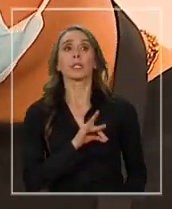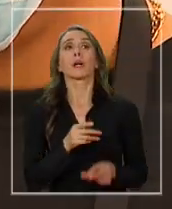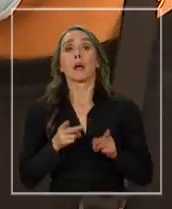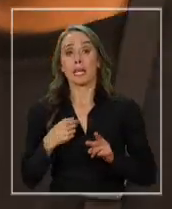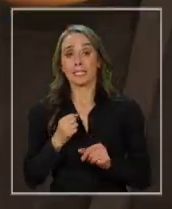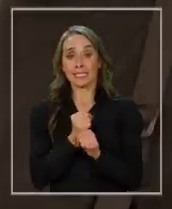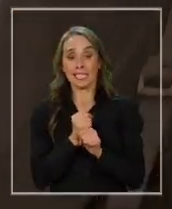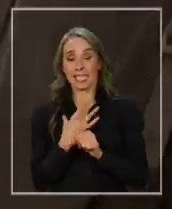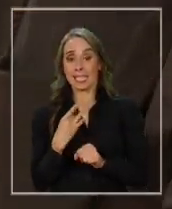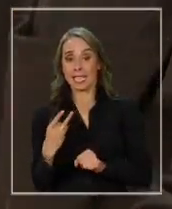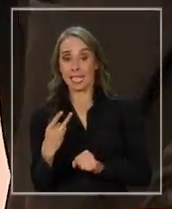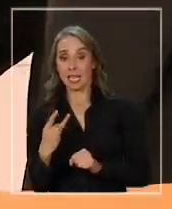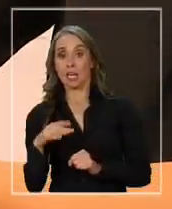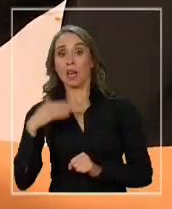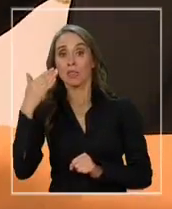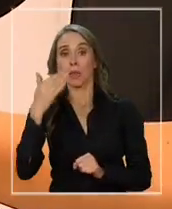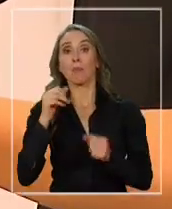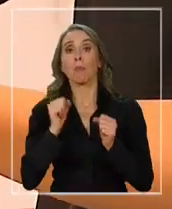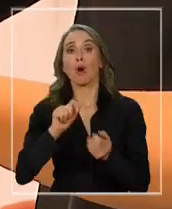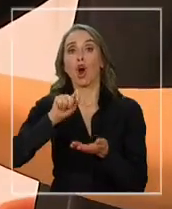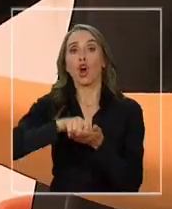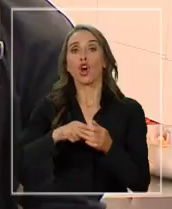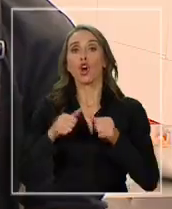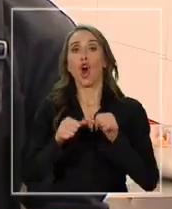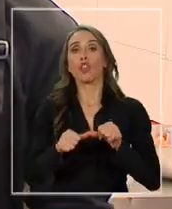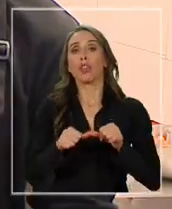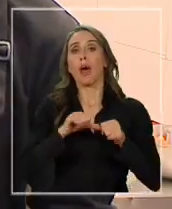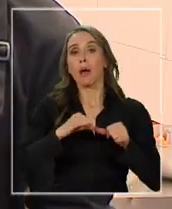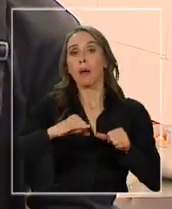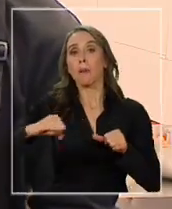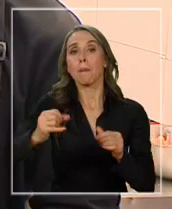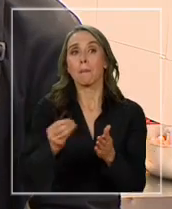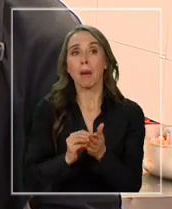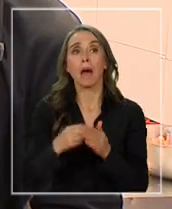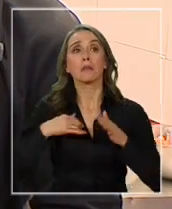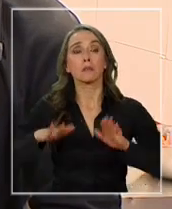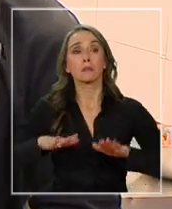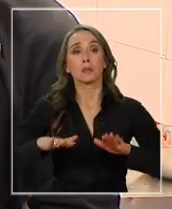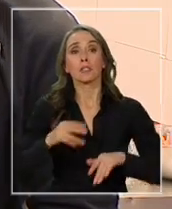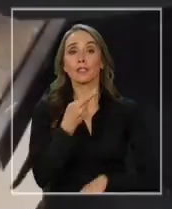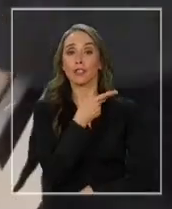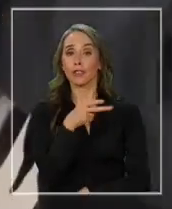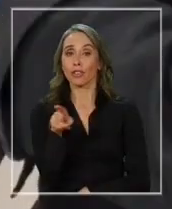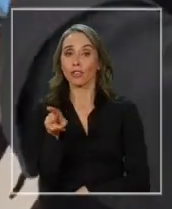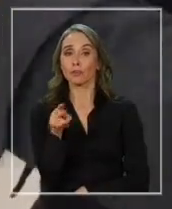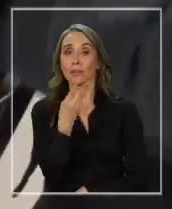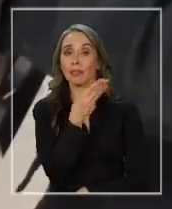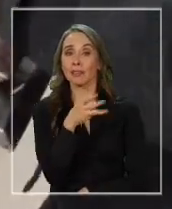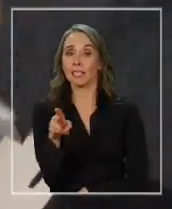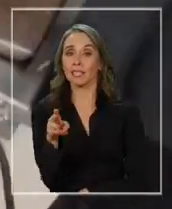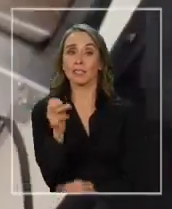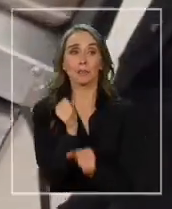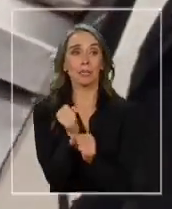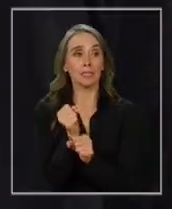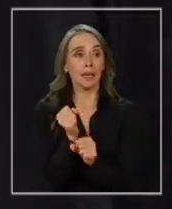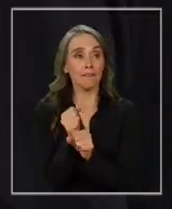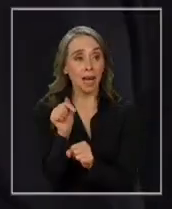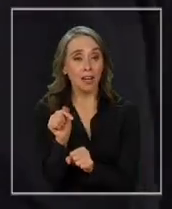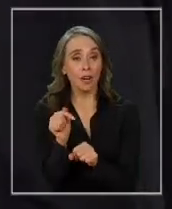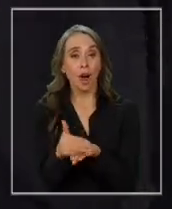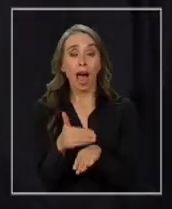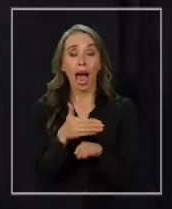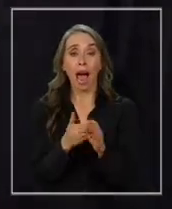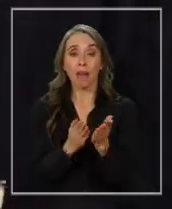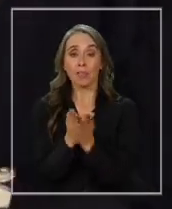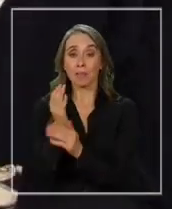de entrada para encontrar una mayor estabilidad. Llevo prácticamente como tres semanas viniendo frecuentemente también. Antes de